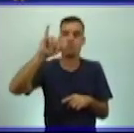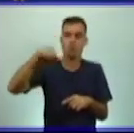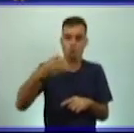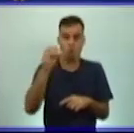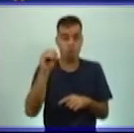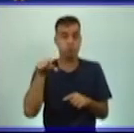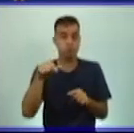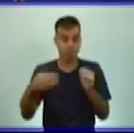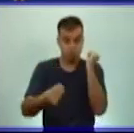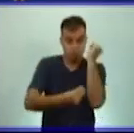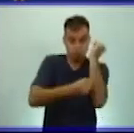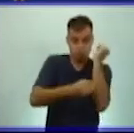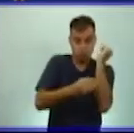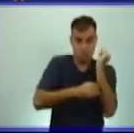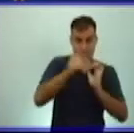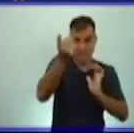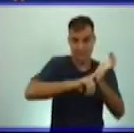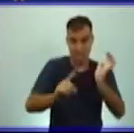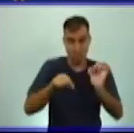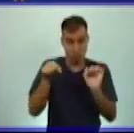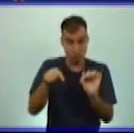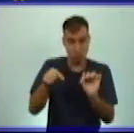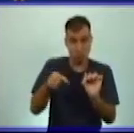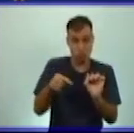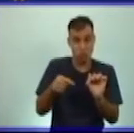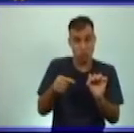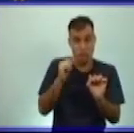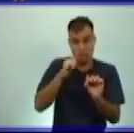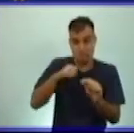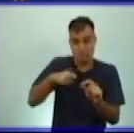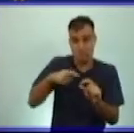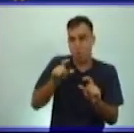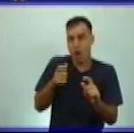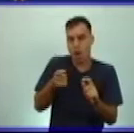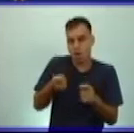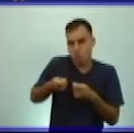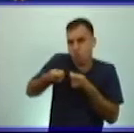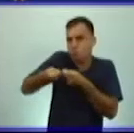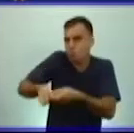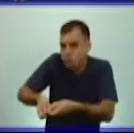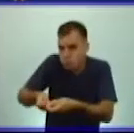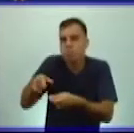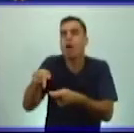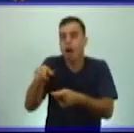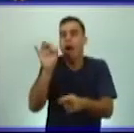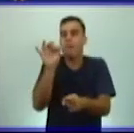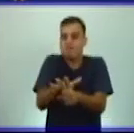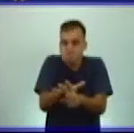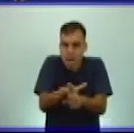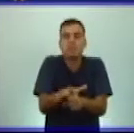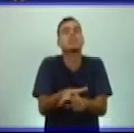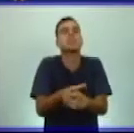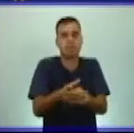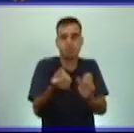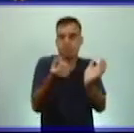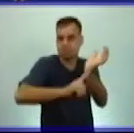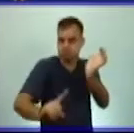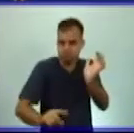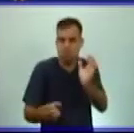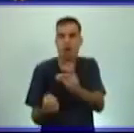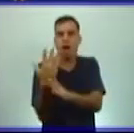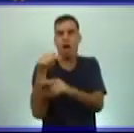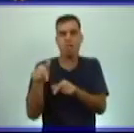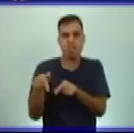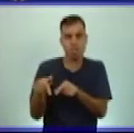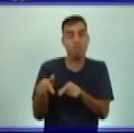electromotriz inducida en un contorno continuo es la que da lugar a la corriente eléctrica. Recordar que corriente eléctrica